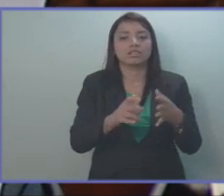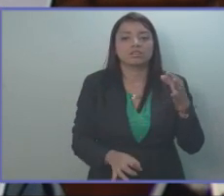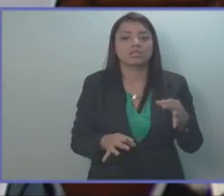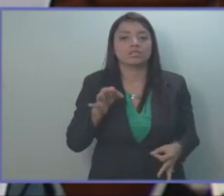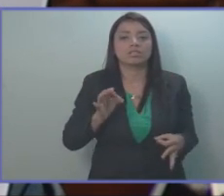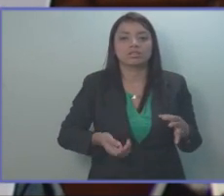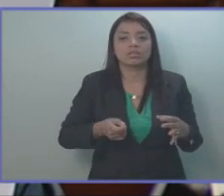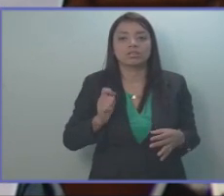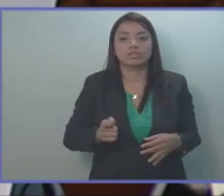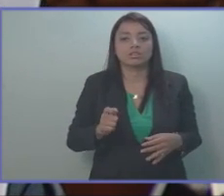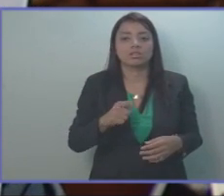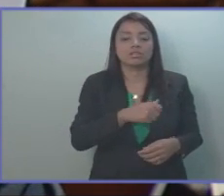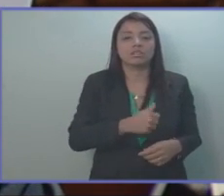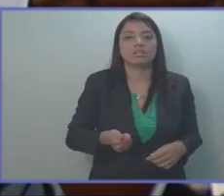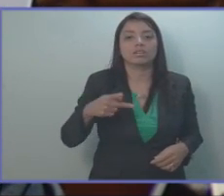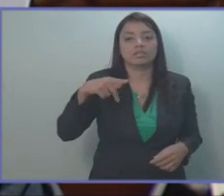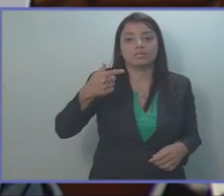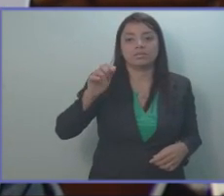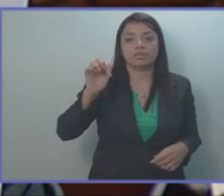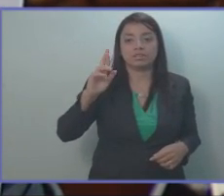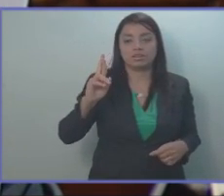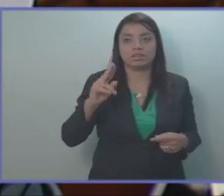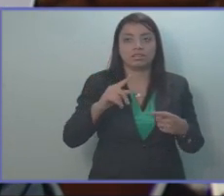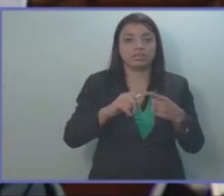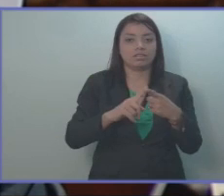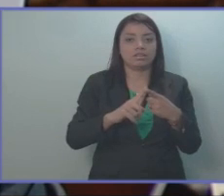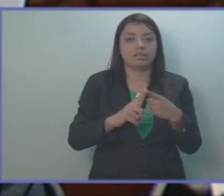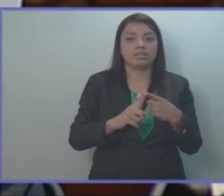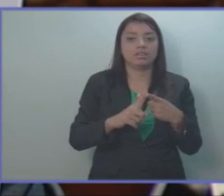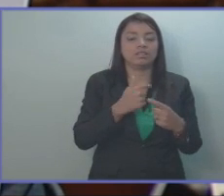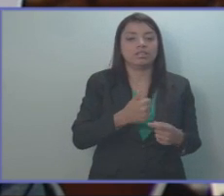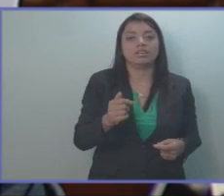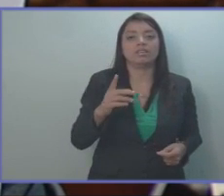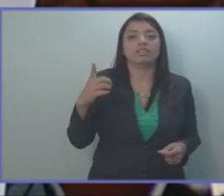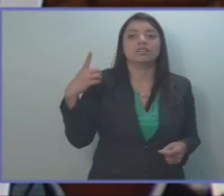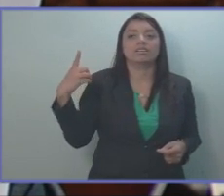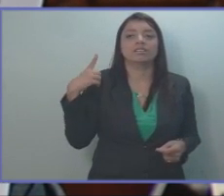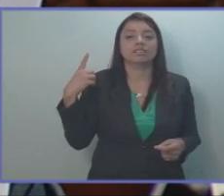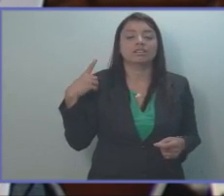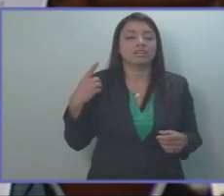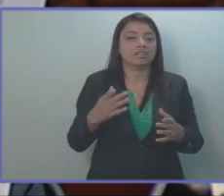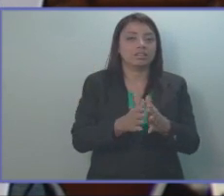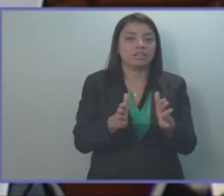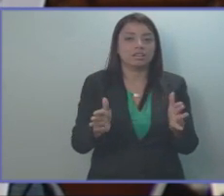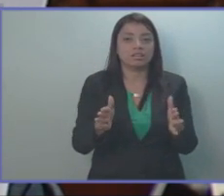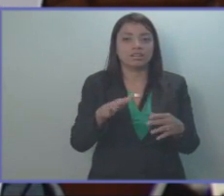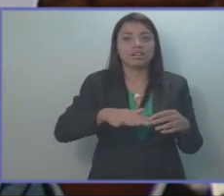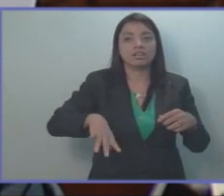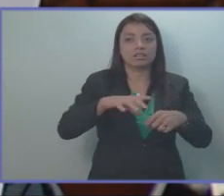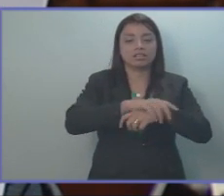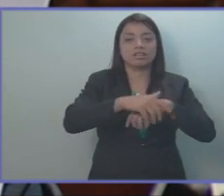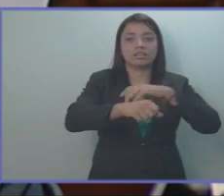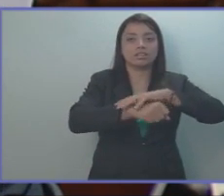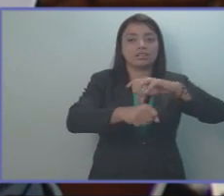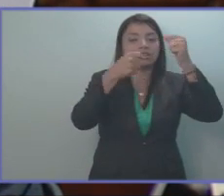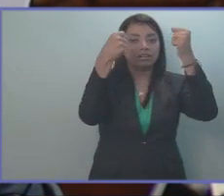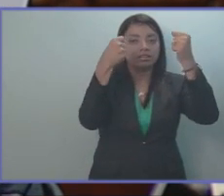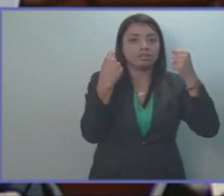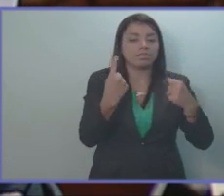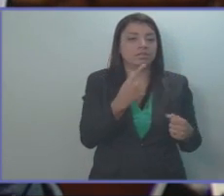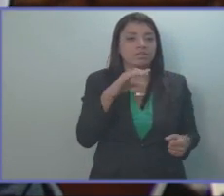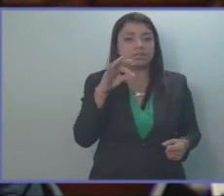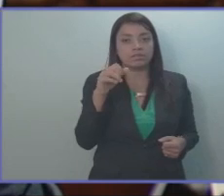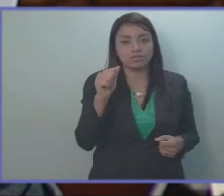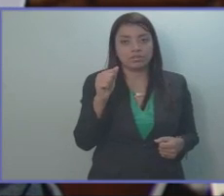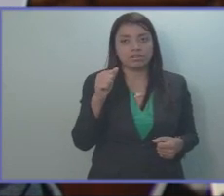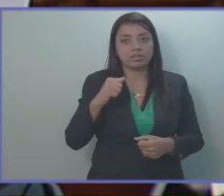judicial, Procuraduría General de la República, Dirección General de Centros Penales y miembros de la Fuerza Armada y de